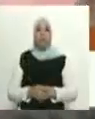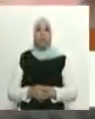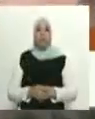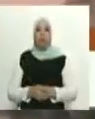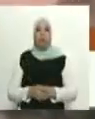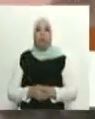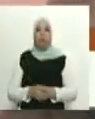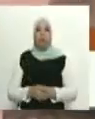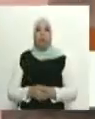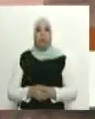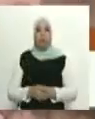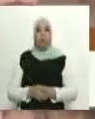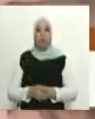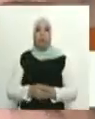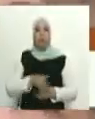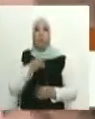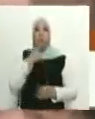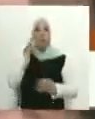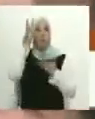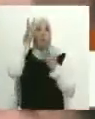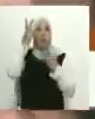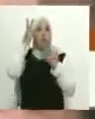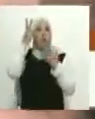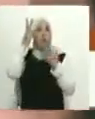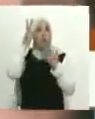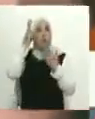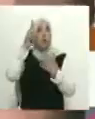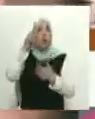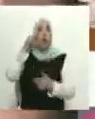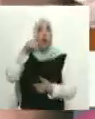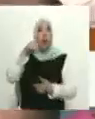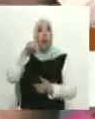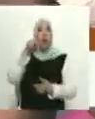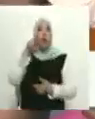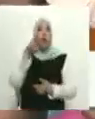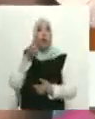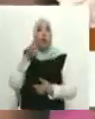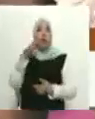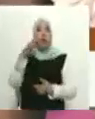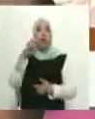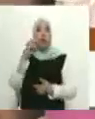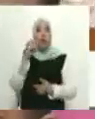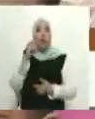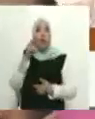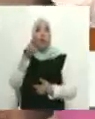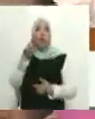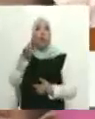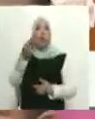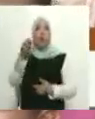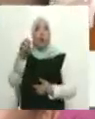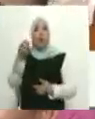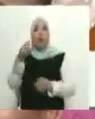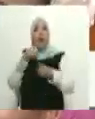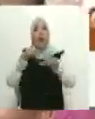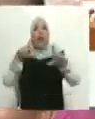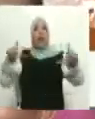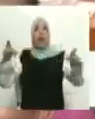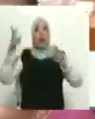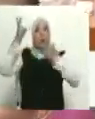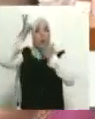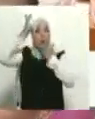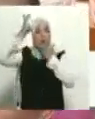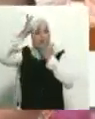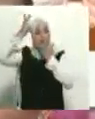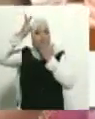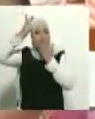Nucuma la guanú. Lupunara, lupunara, lupunara. Lupúnula. La